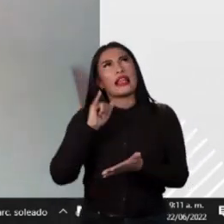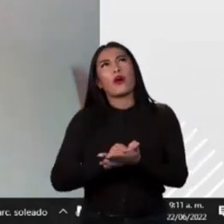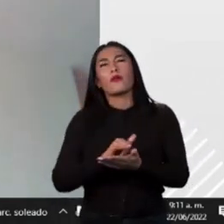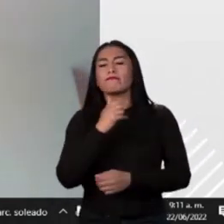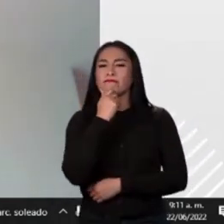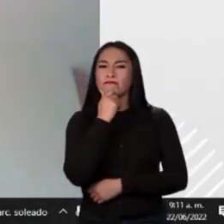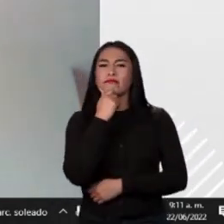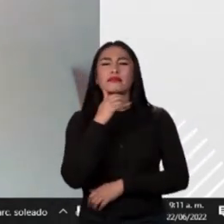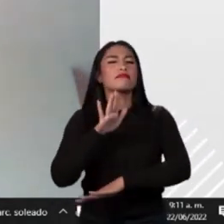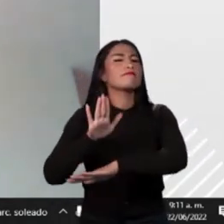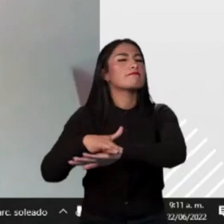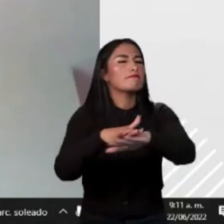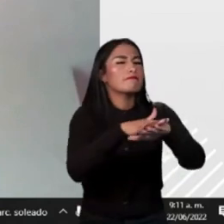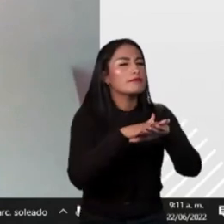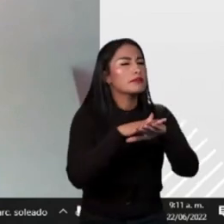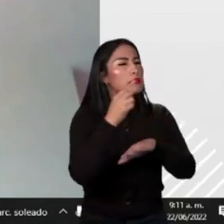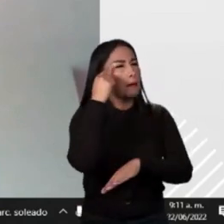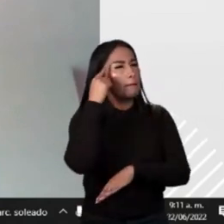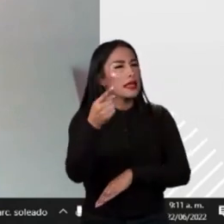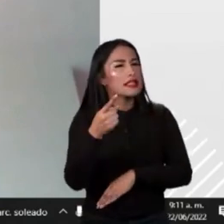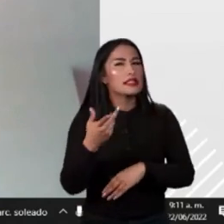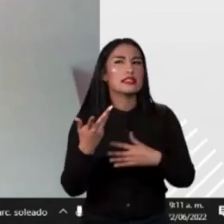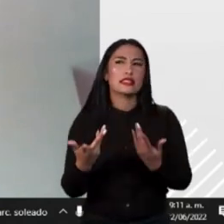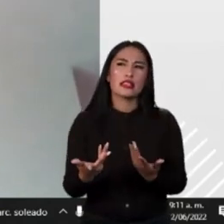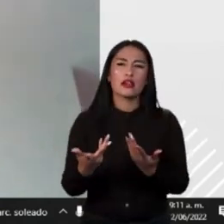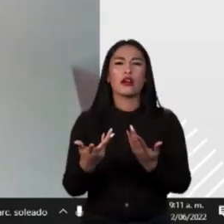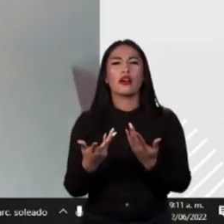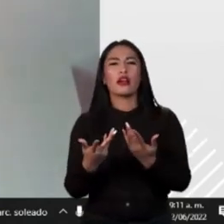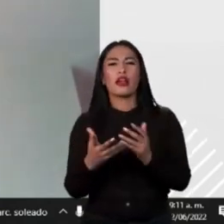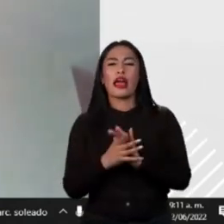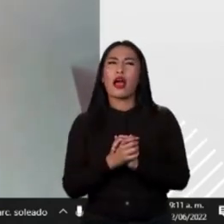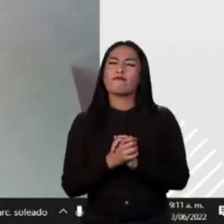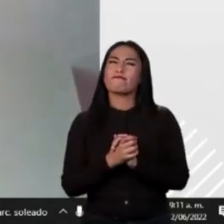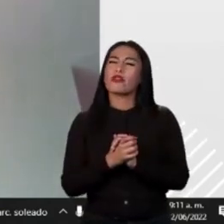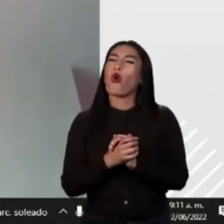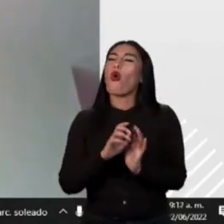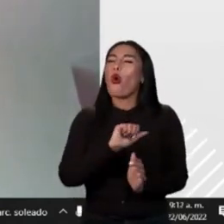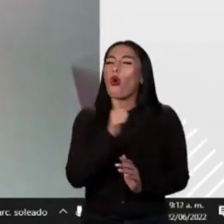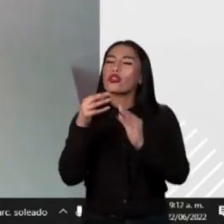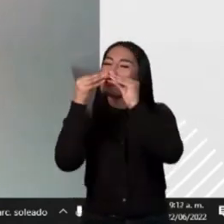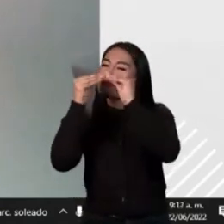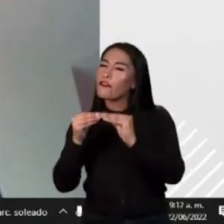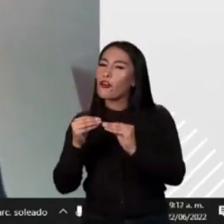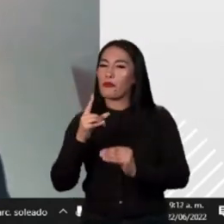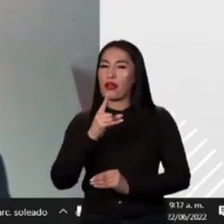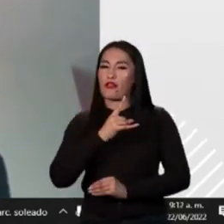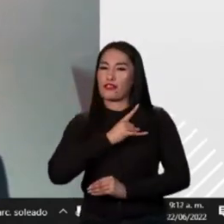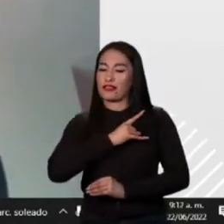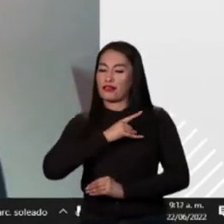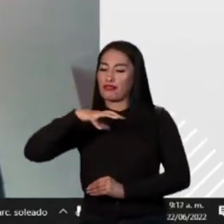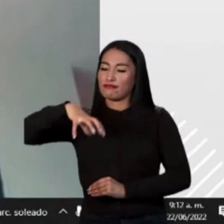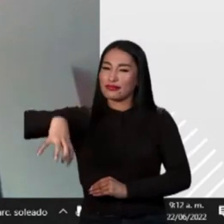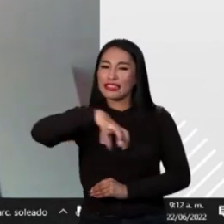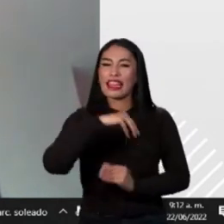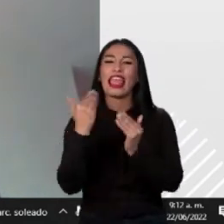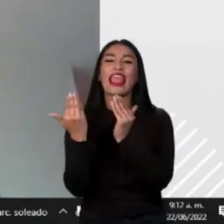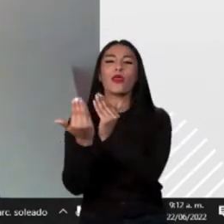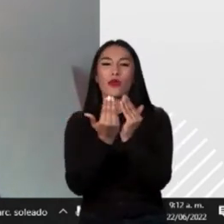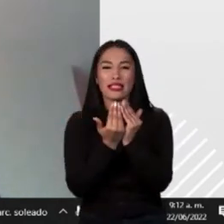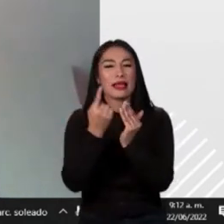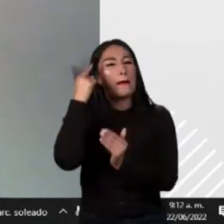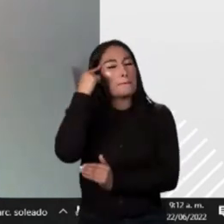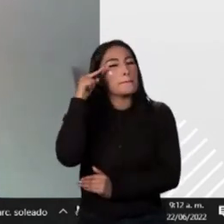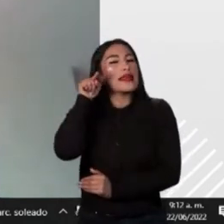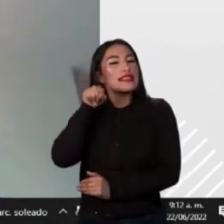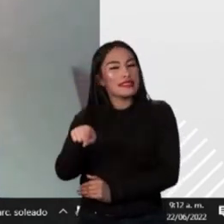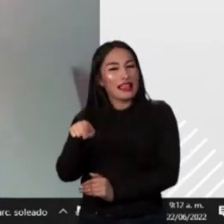a pensar en distintos diseños de universidades de manera plural. Yo creo que no nos alcanza